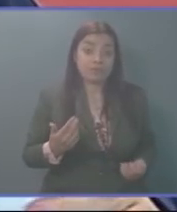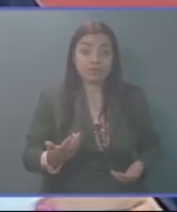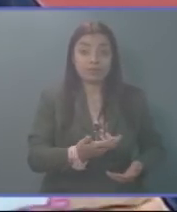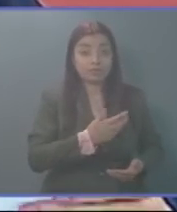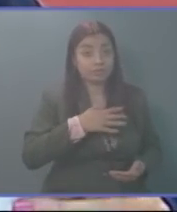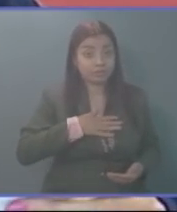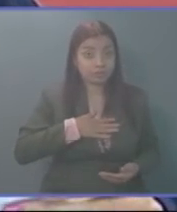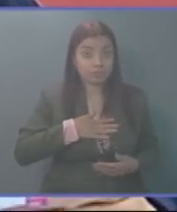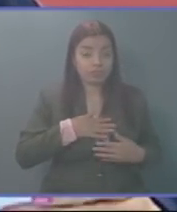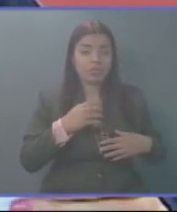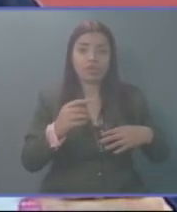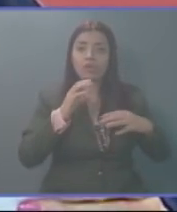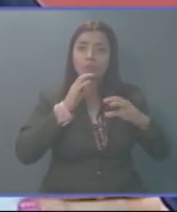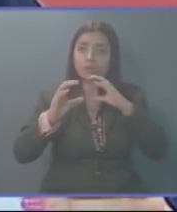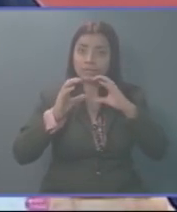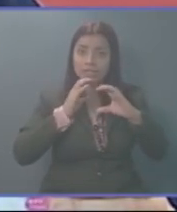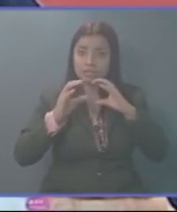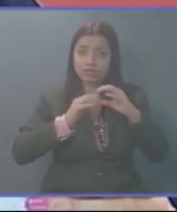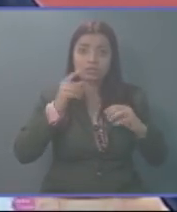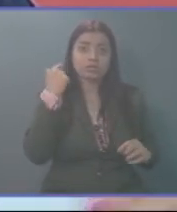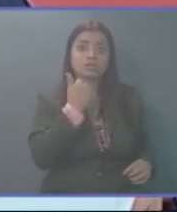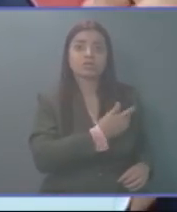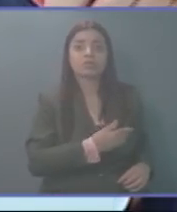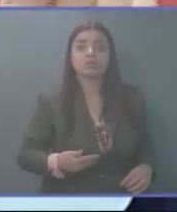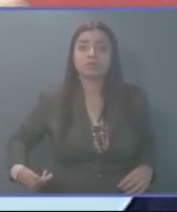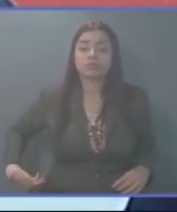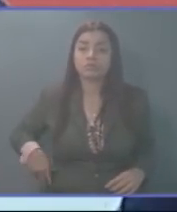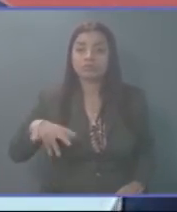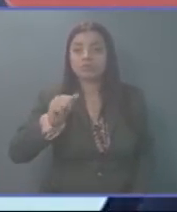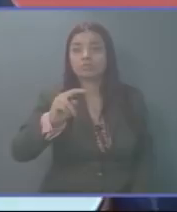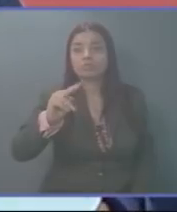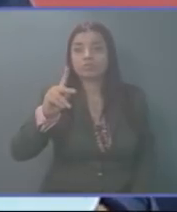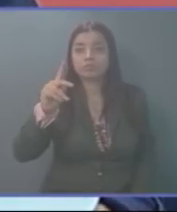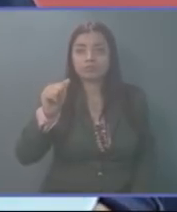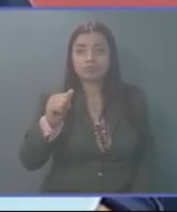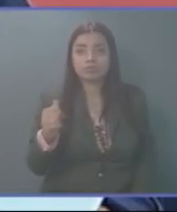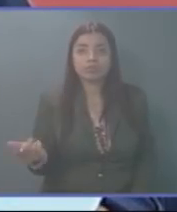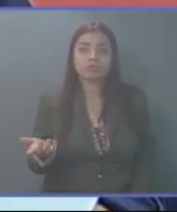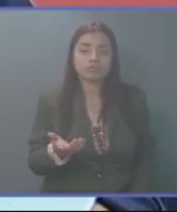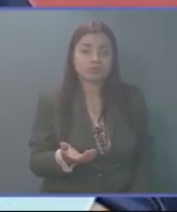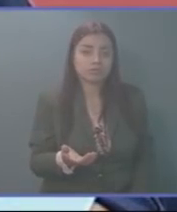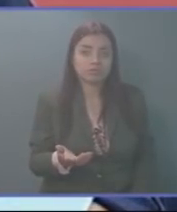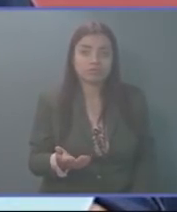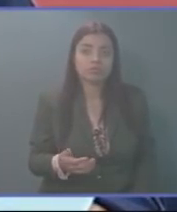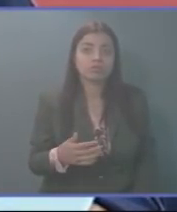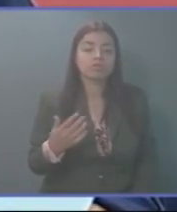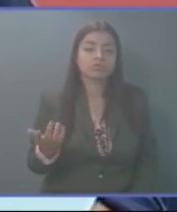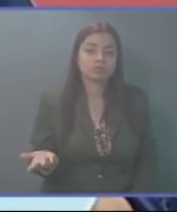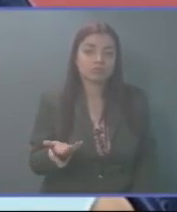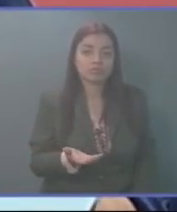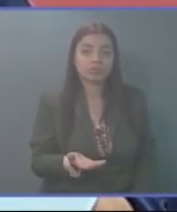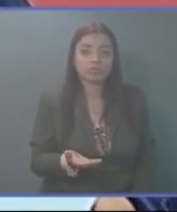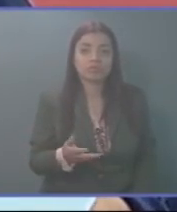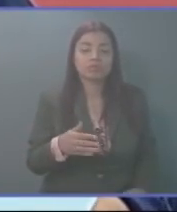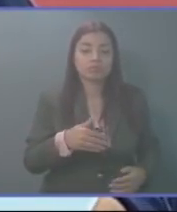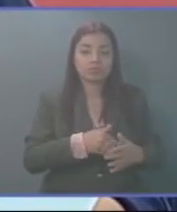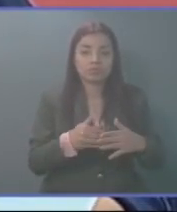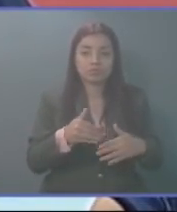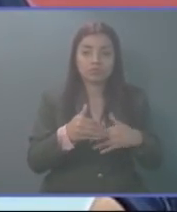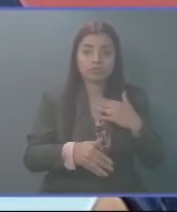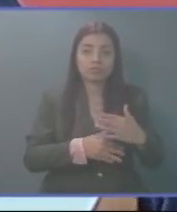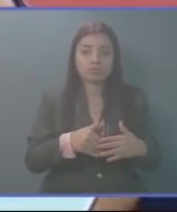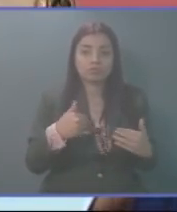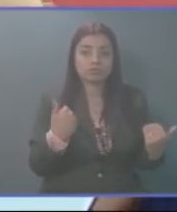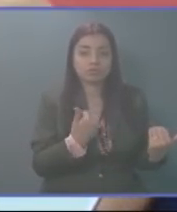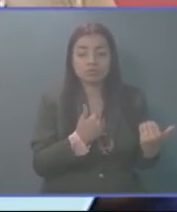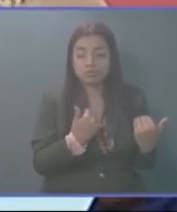teníamos esa comunicación con el presidente de ANDA y casi que de inmediato, ¿verdad?, empezó a suceder el